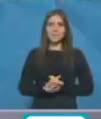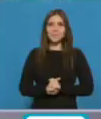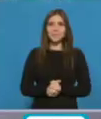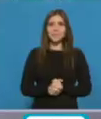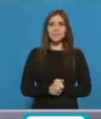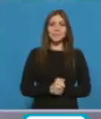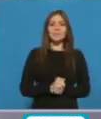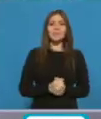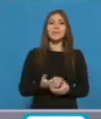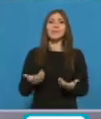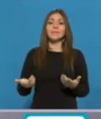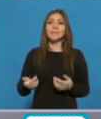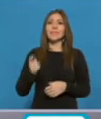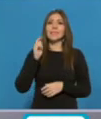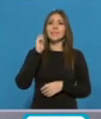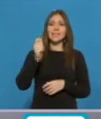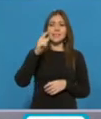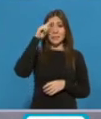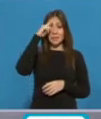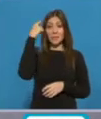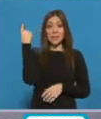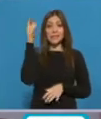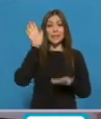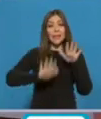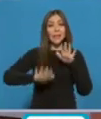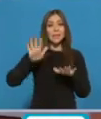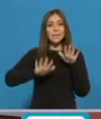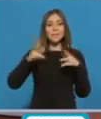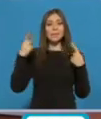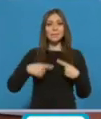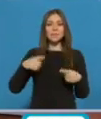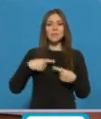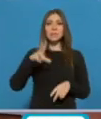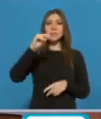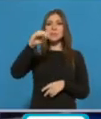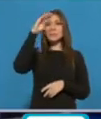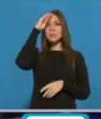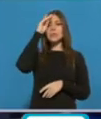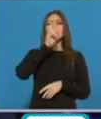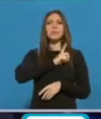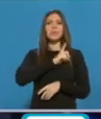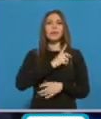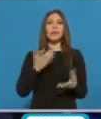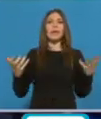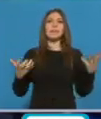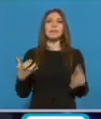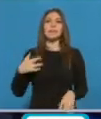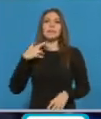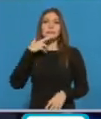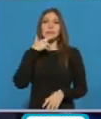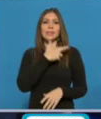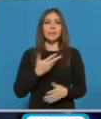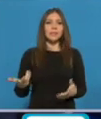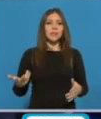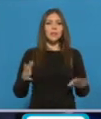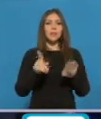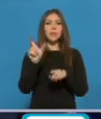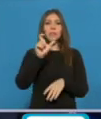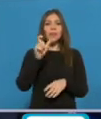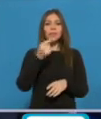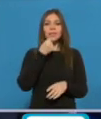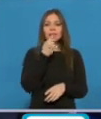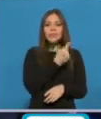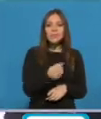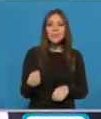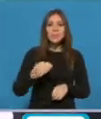Es un recurso de verdad muy sencillo y que a veces no lo pensamos, solamente accionamos y actuamos ante un grito cuando